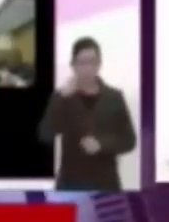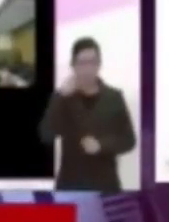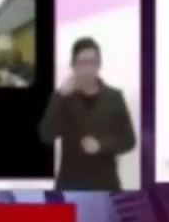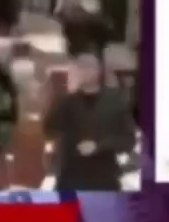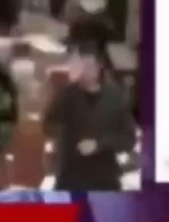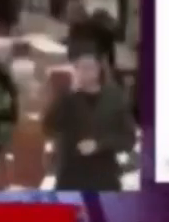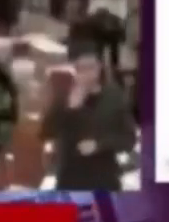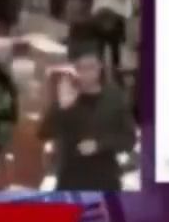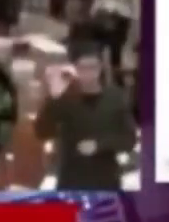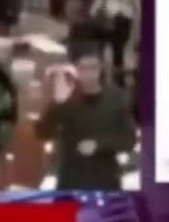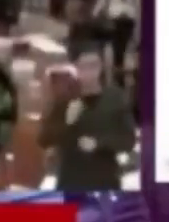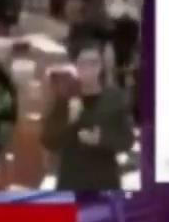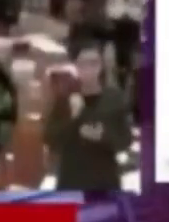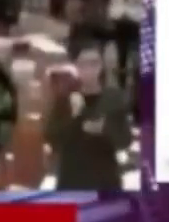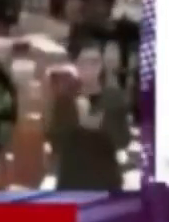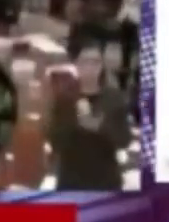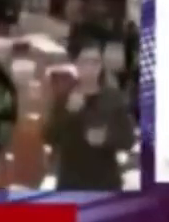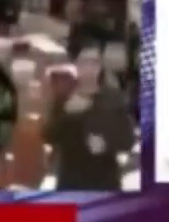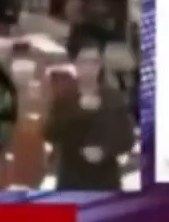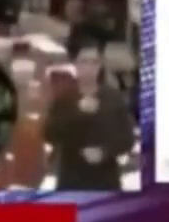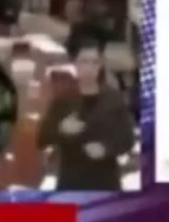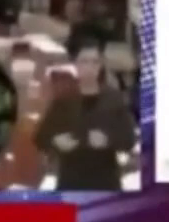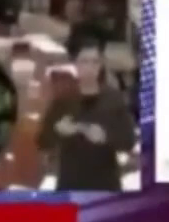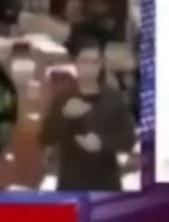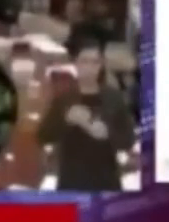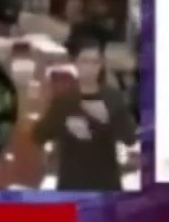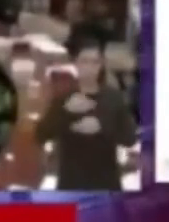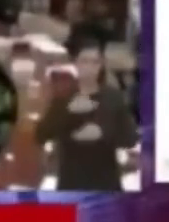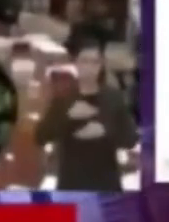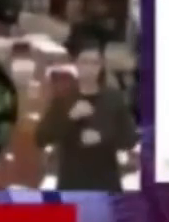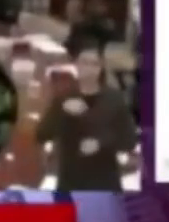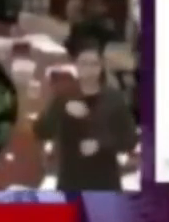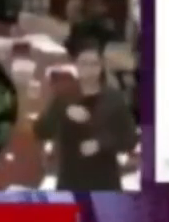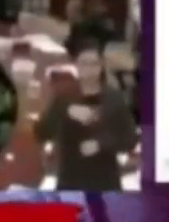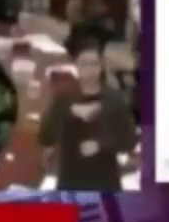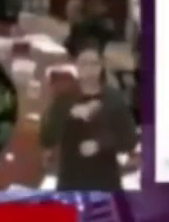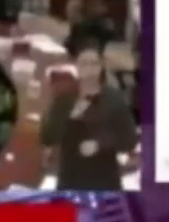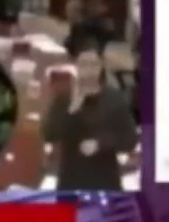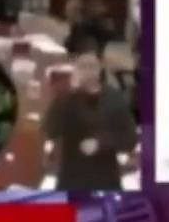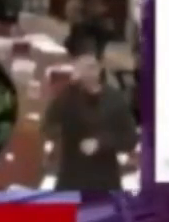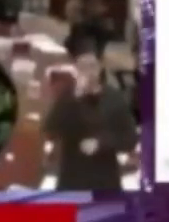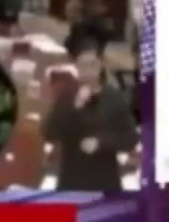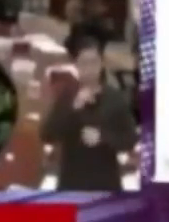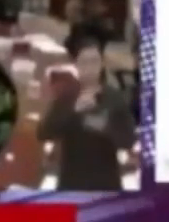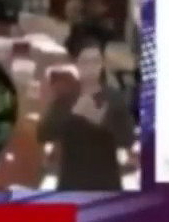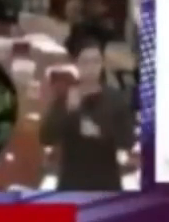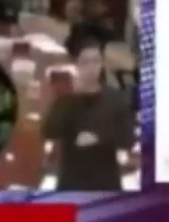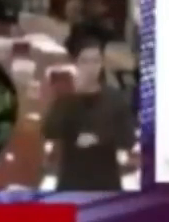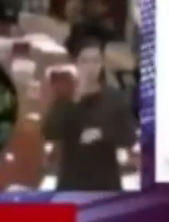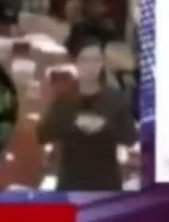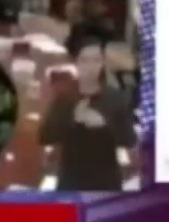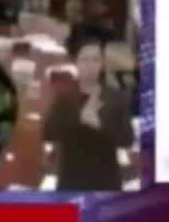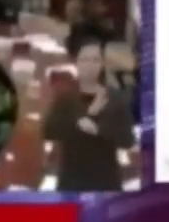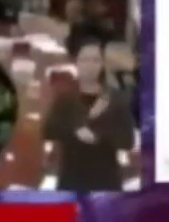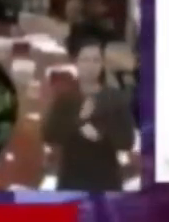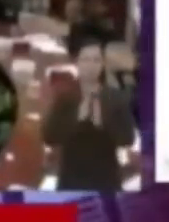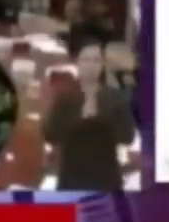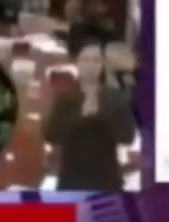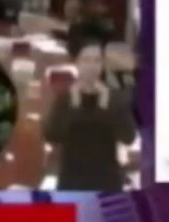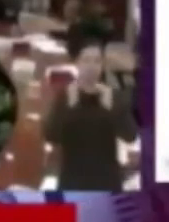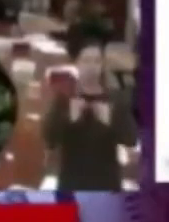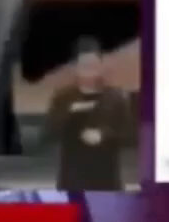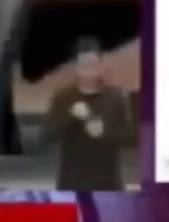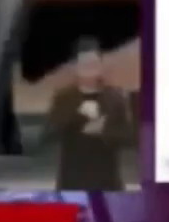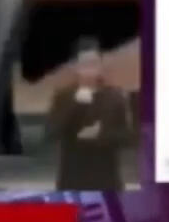Acaban, hoy mismo se está discutiendo en la Comisión de Presupuesto el dictamen que acaban de circular de reducción al gasto operativo